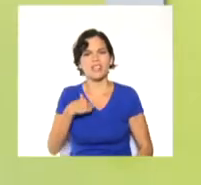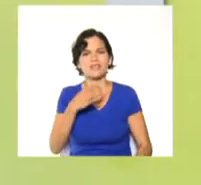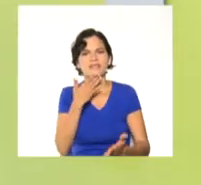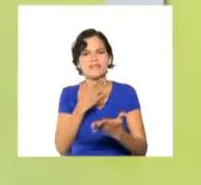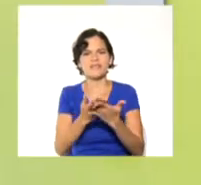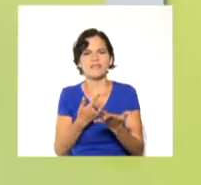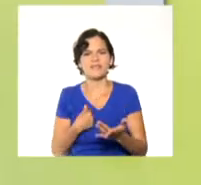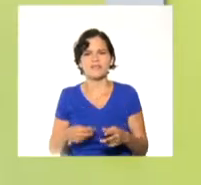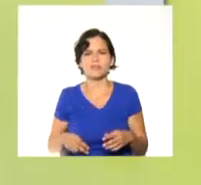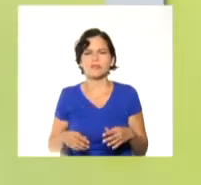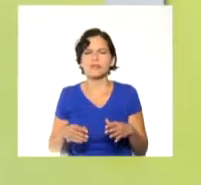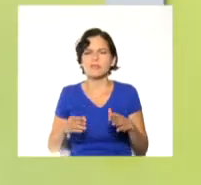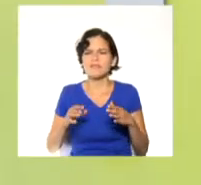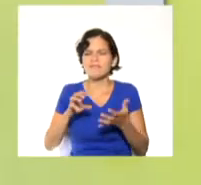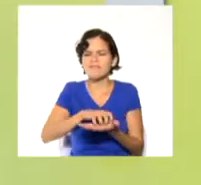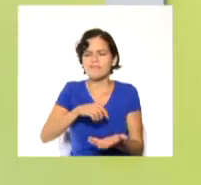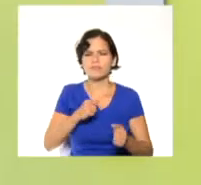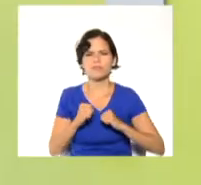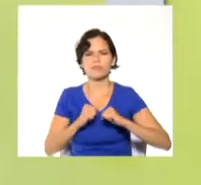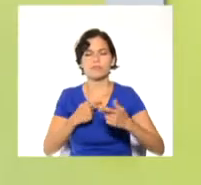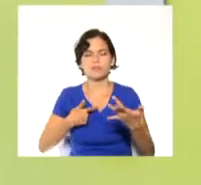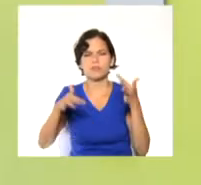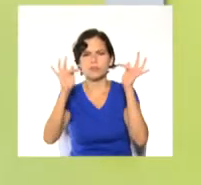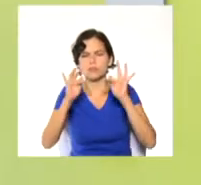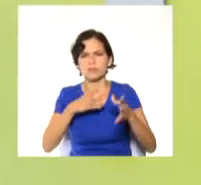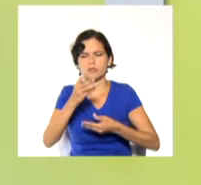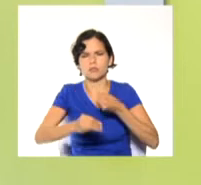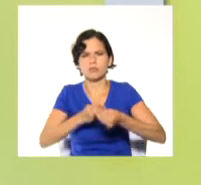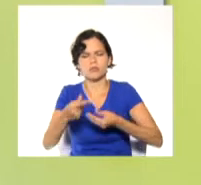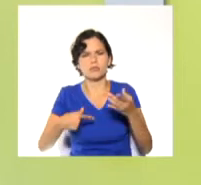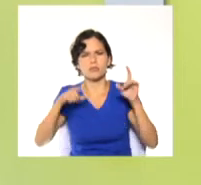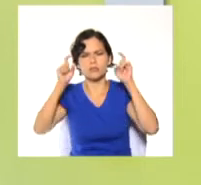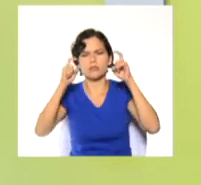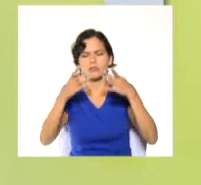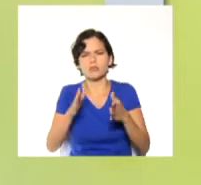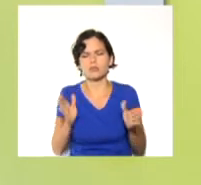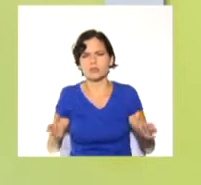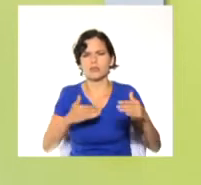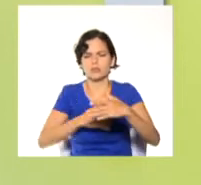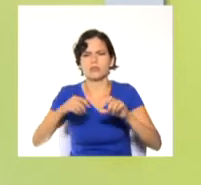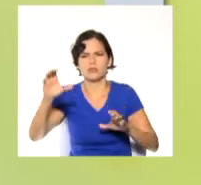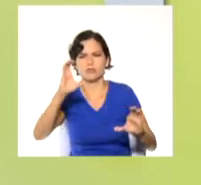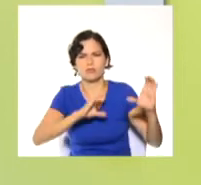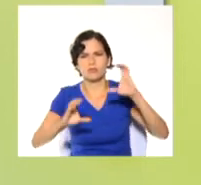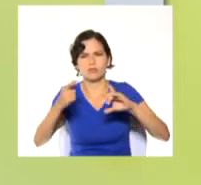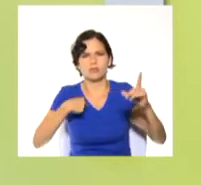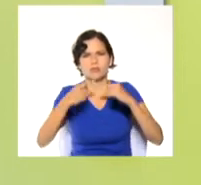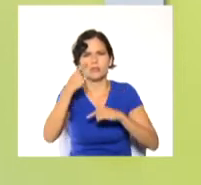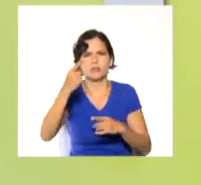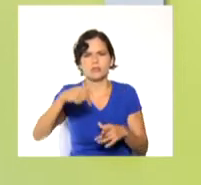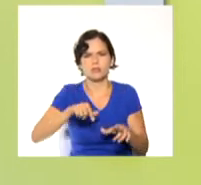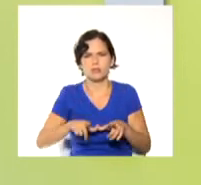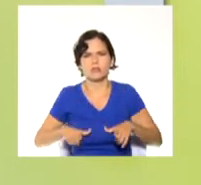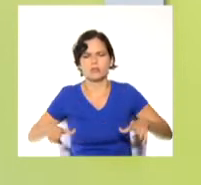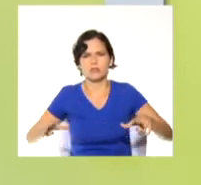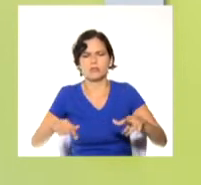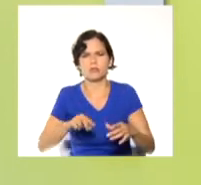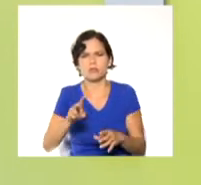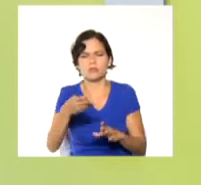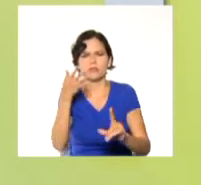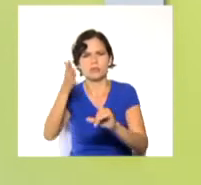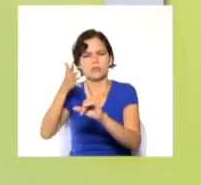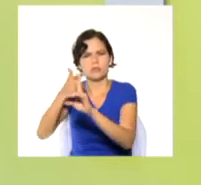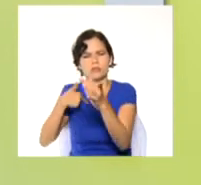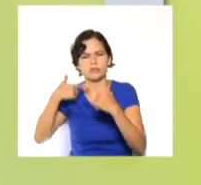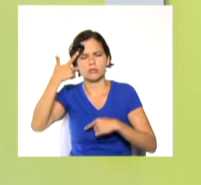Muchísimas gracias al Estado de Mérida por mostrarnos una forma bien sencilla de elaborar nuestra propia caja de ciencias. Veamos ahora en nuestra segunda lámina algunas